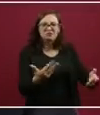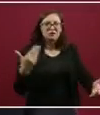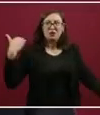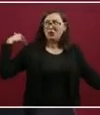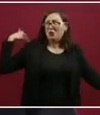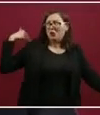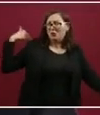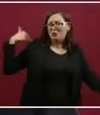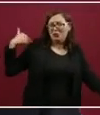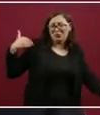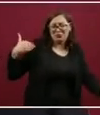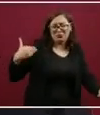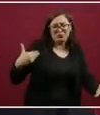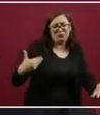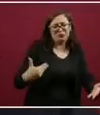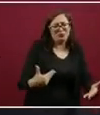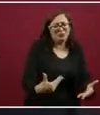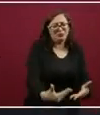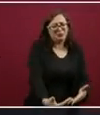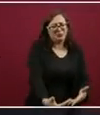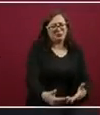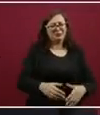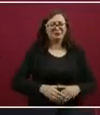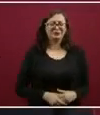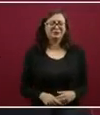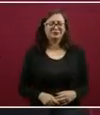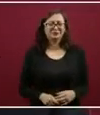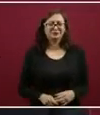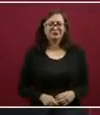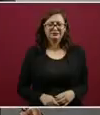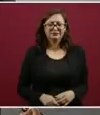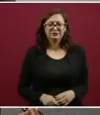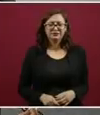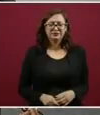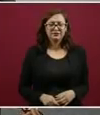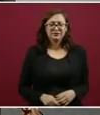prevalecía cuando muchos,